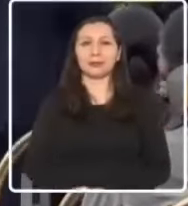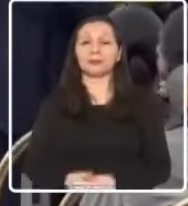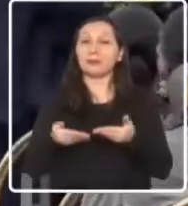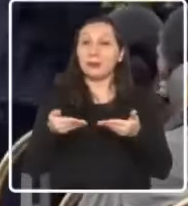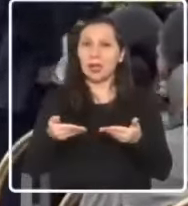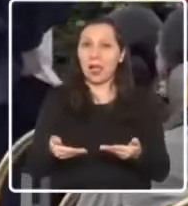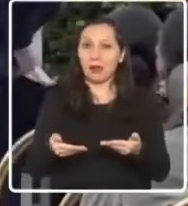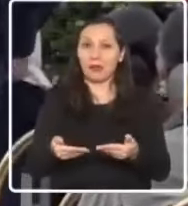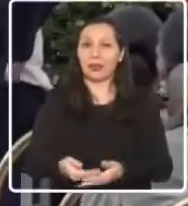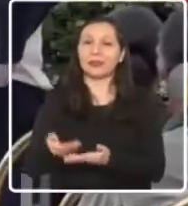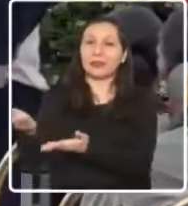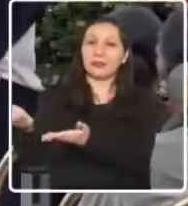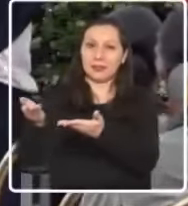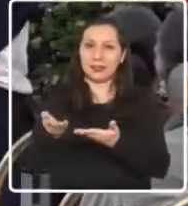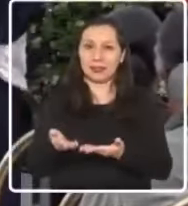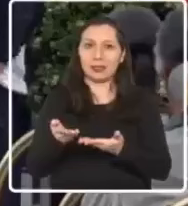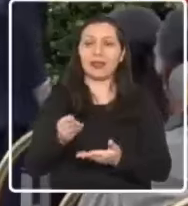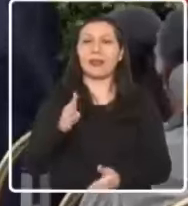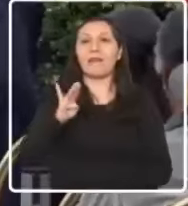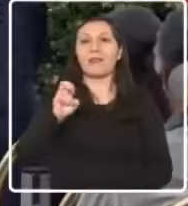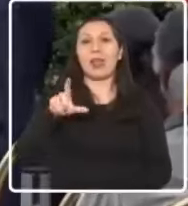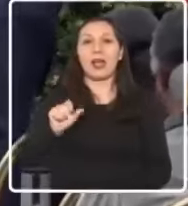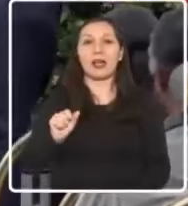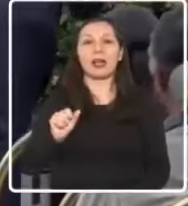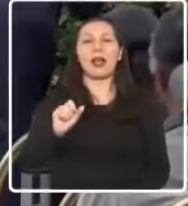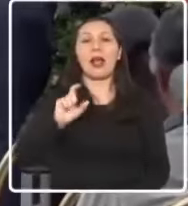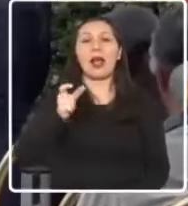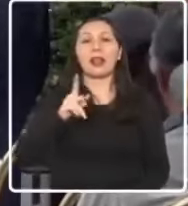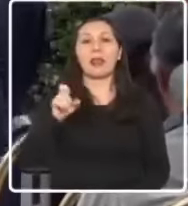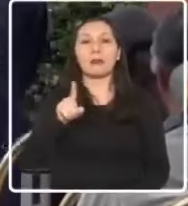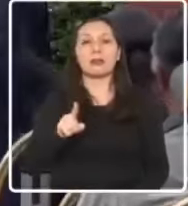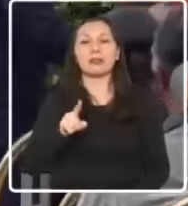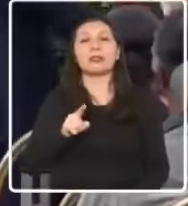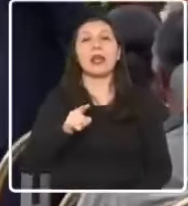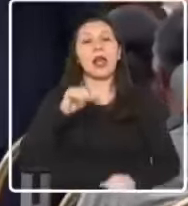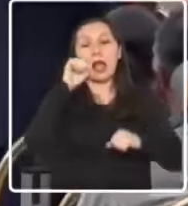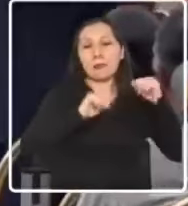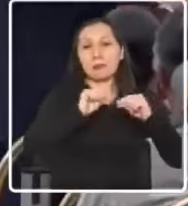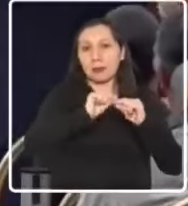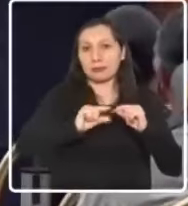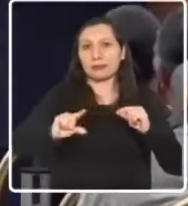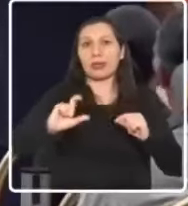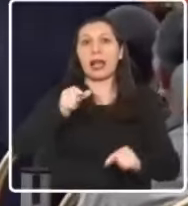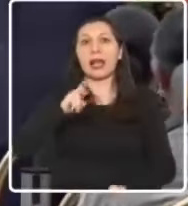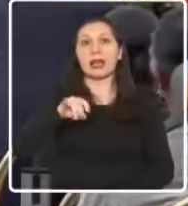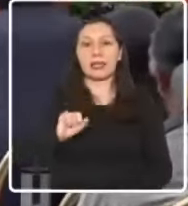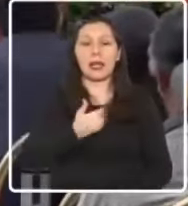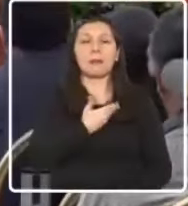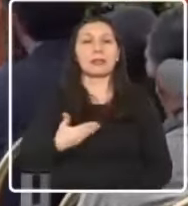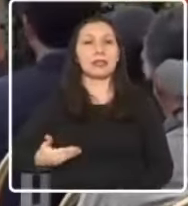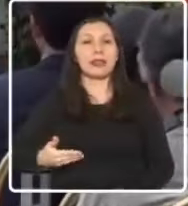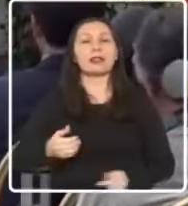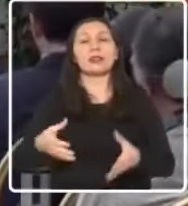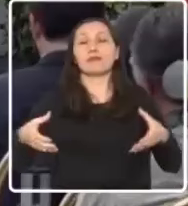Ahora, invitamos a Bianca Galdames, emprendedora de la industria cárnica y presidenta de la Asociación Chilena de